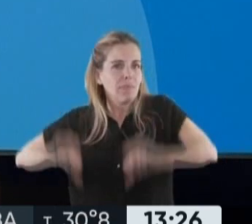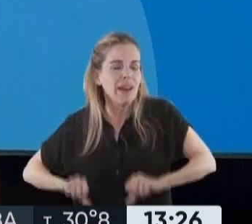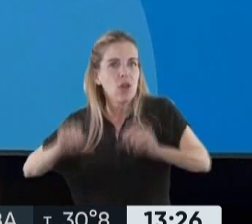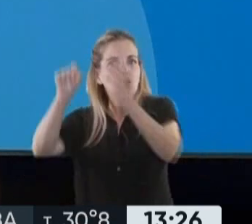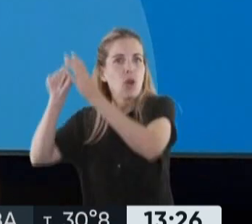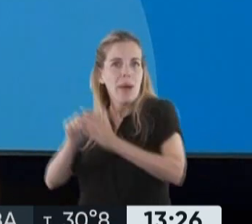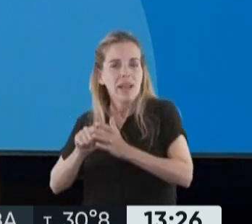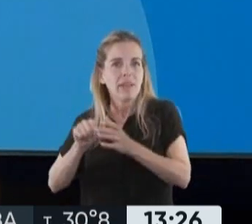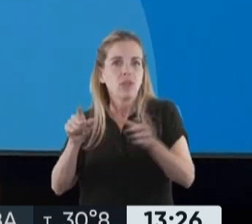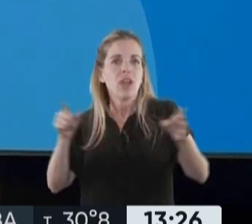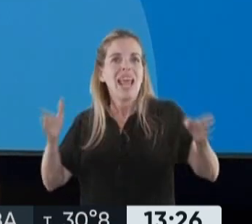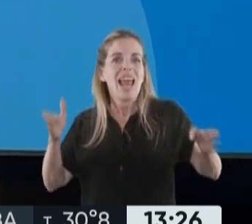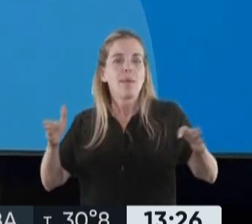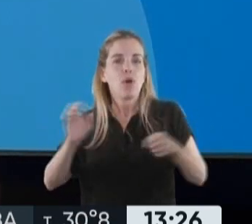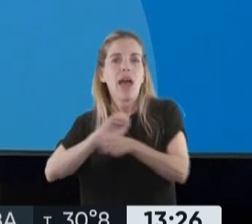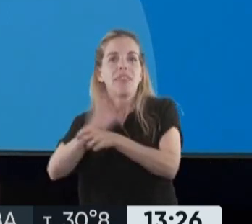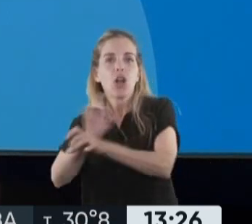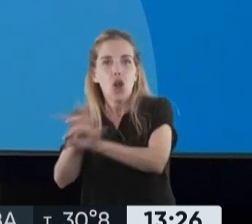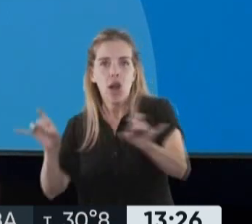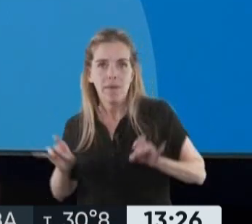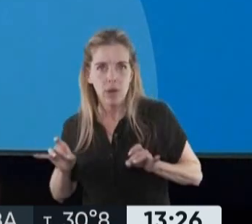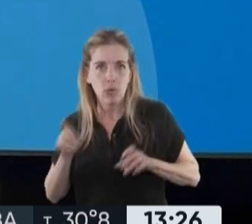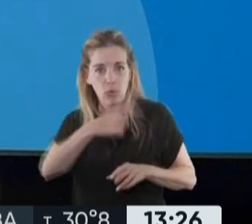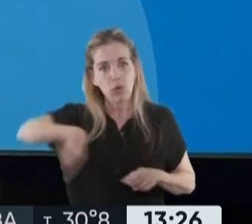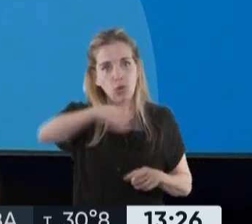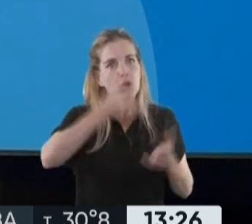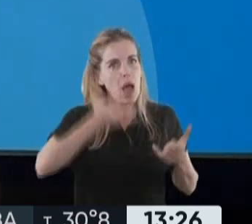Nosotros tenemos una gran pelea por dar por delante.